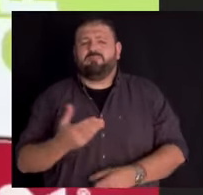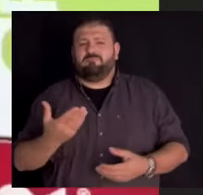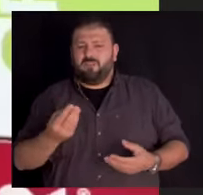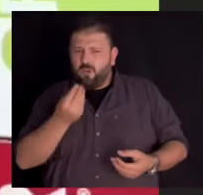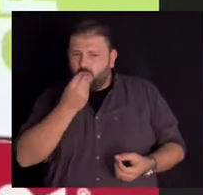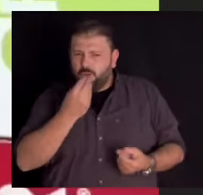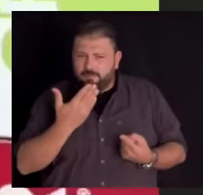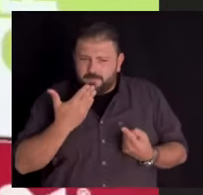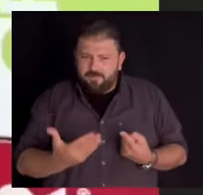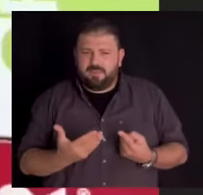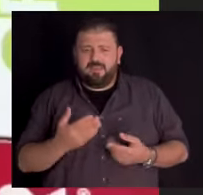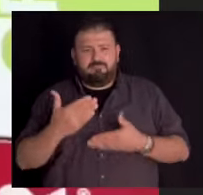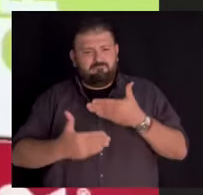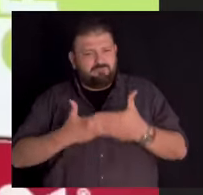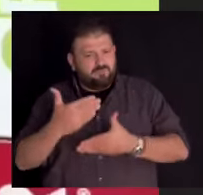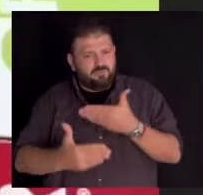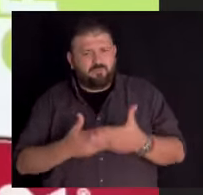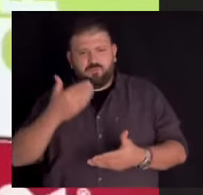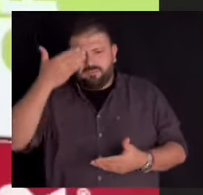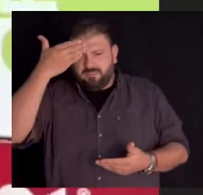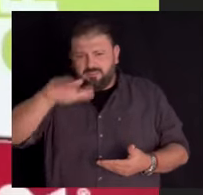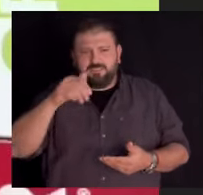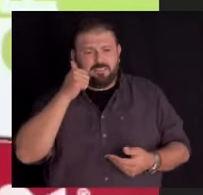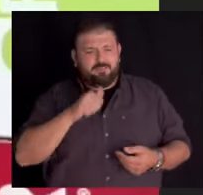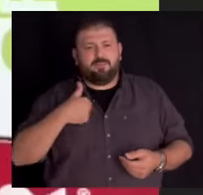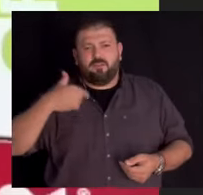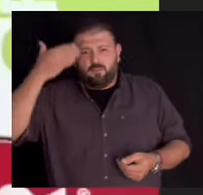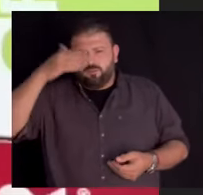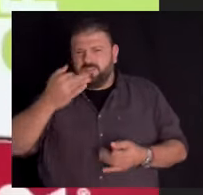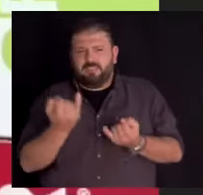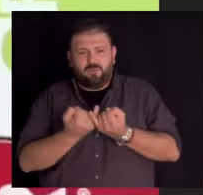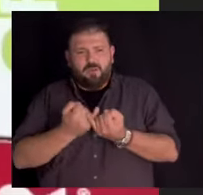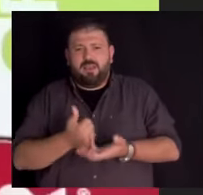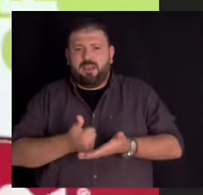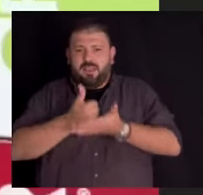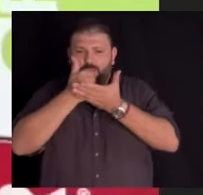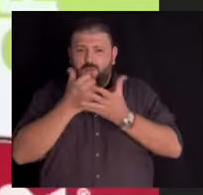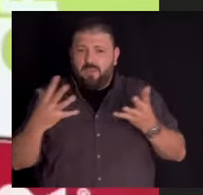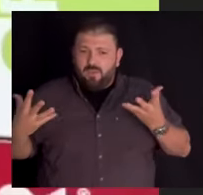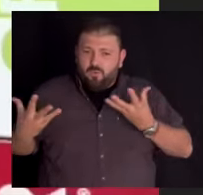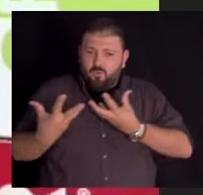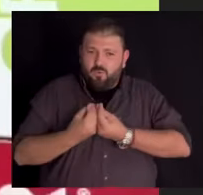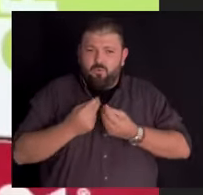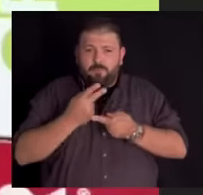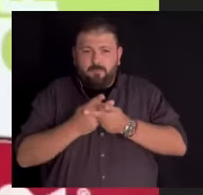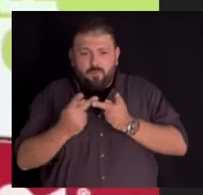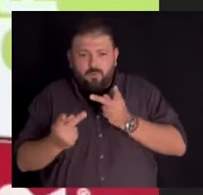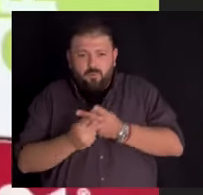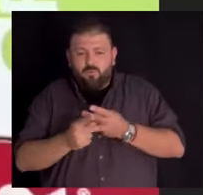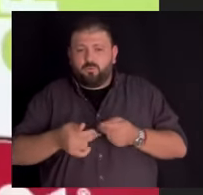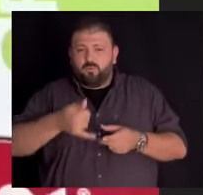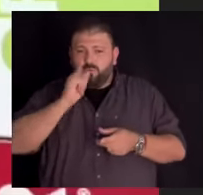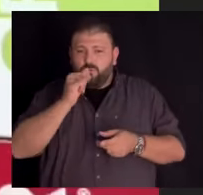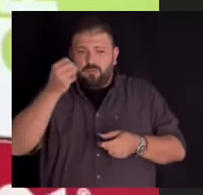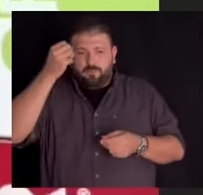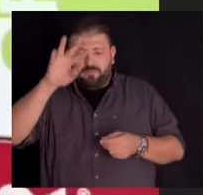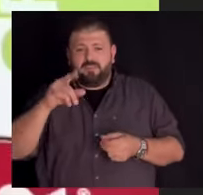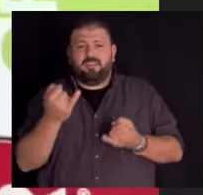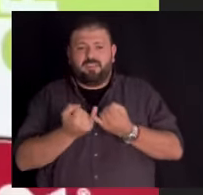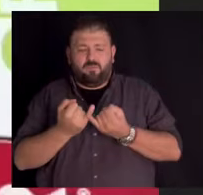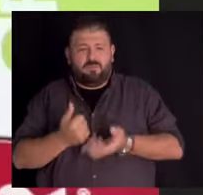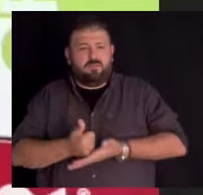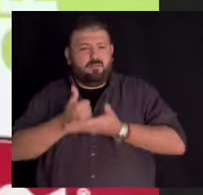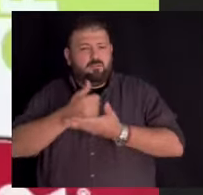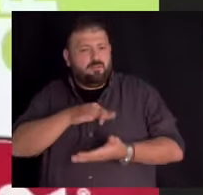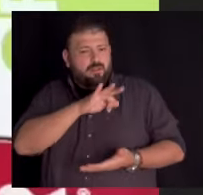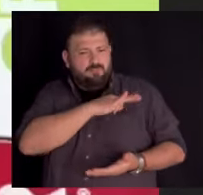y sal adelante. Y vas a ver que lo vas a lograr. Ayúdate con los productos, ayúdate con la fe, pero sobre todo con esa actitud que te van a dar los